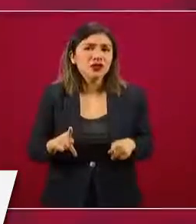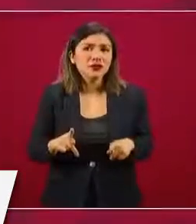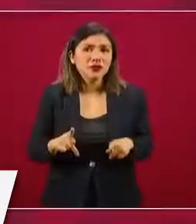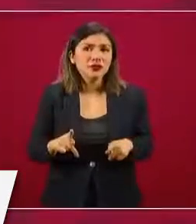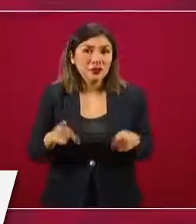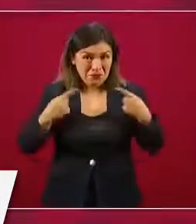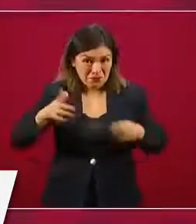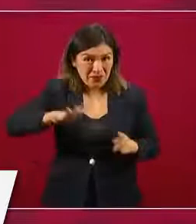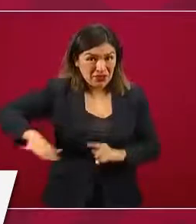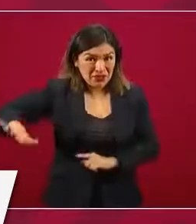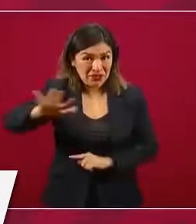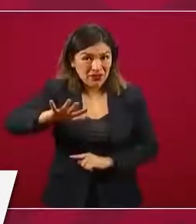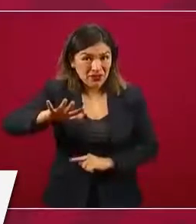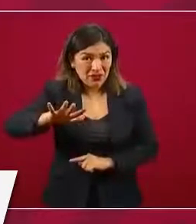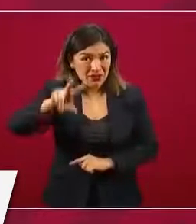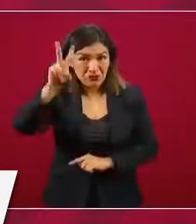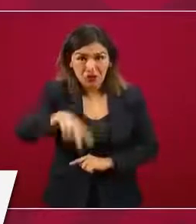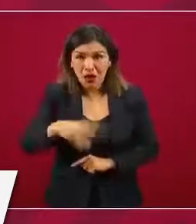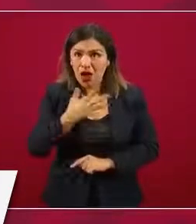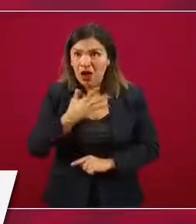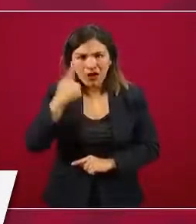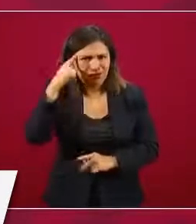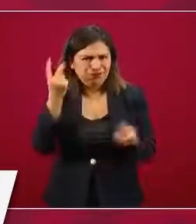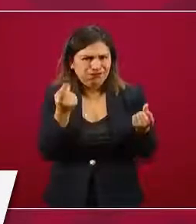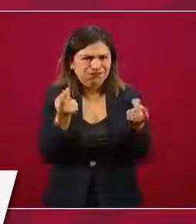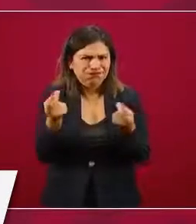La gente está muy despierta.